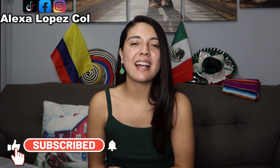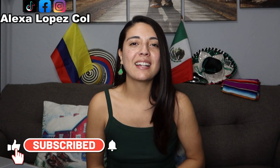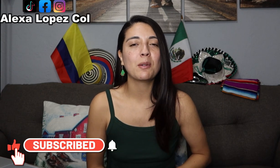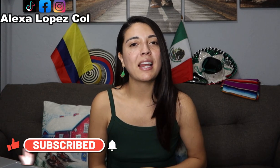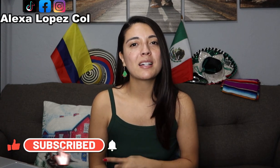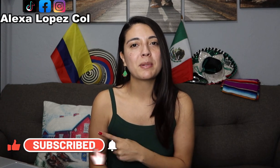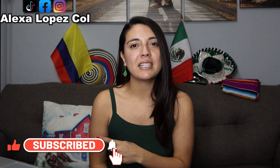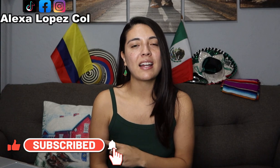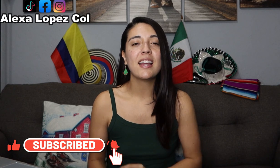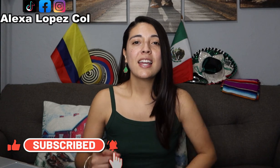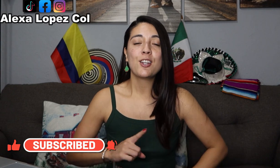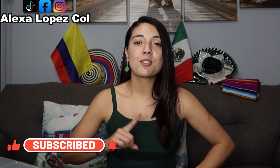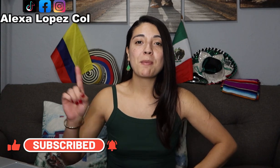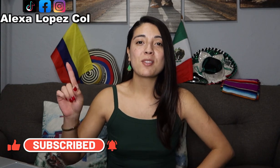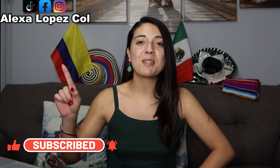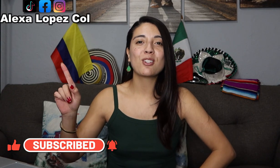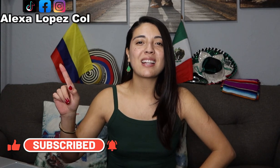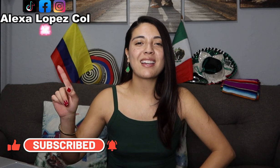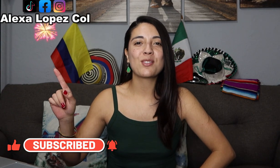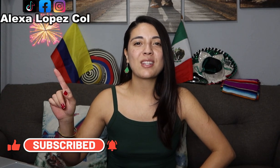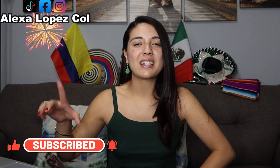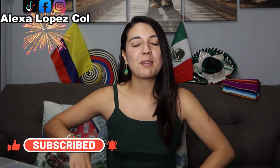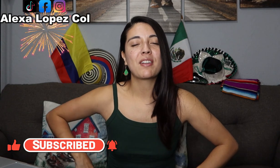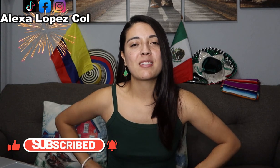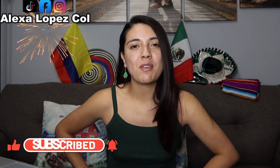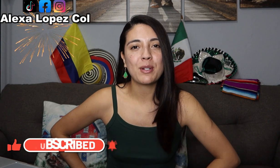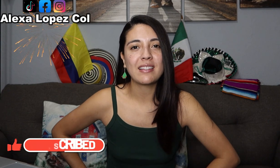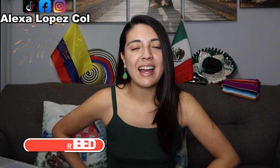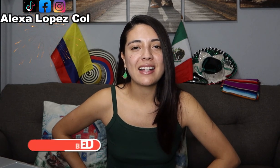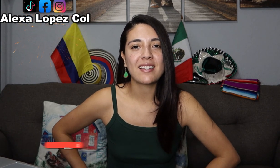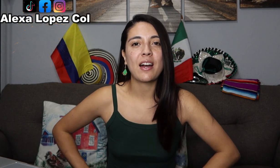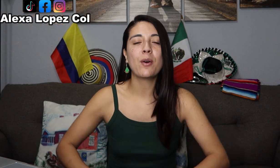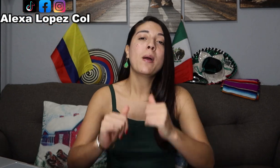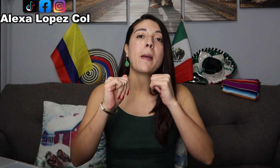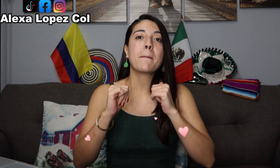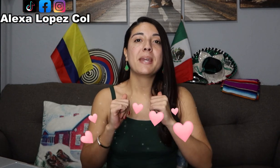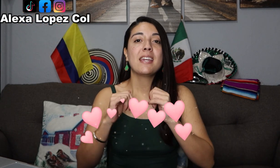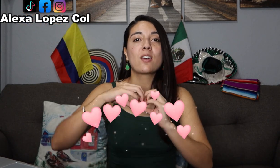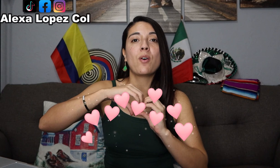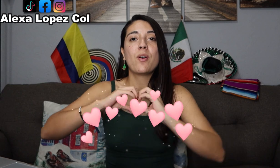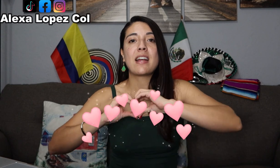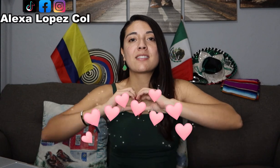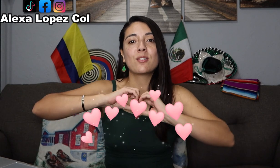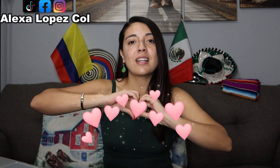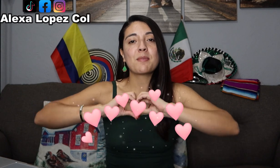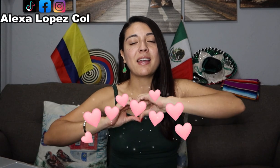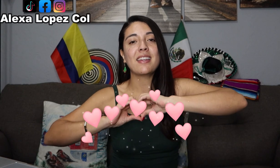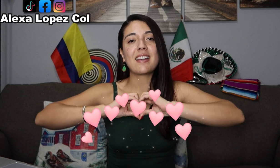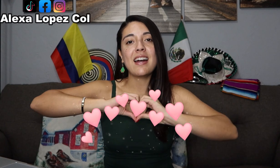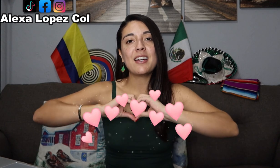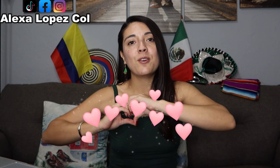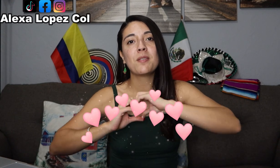mi canal, activen la campanita. Nos vemos en mis otras redes sociales. Mi frase favorita ha llegado. Mi corazón